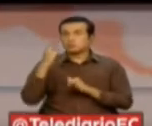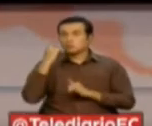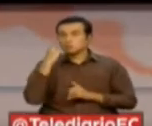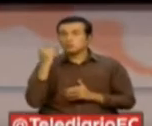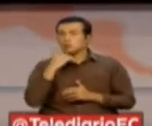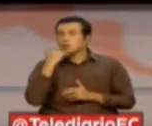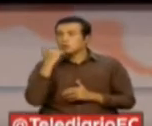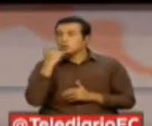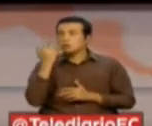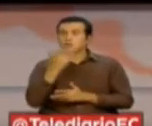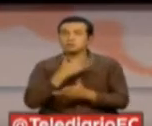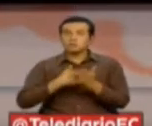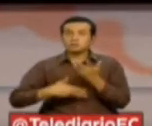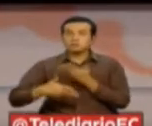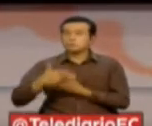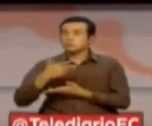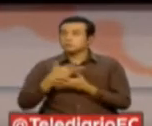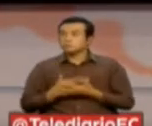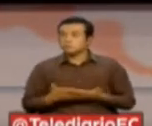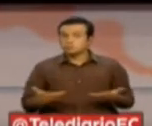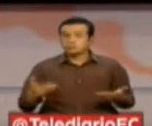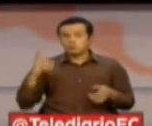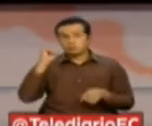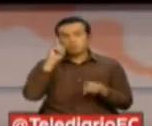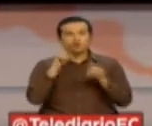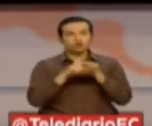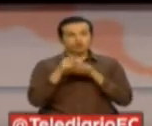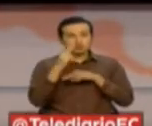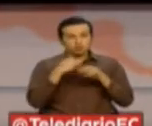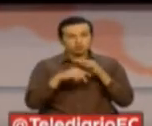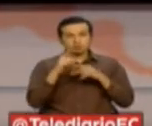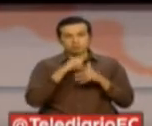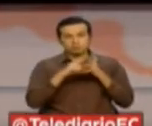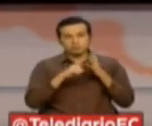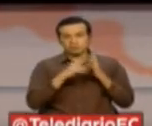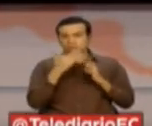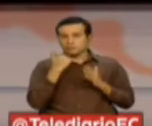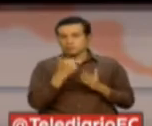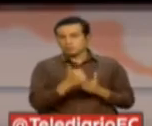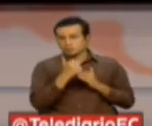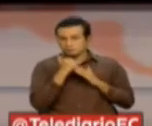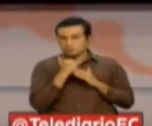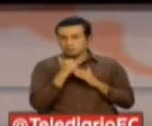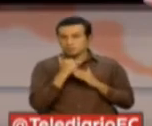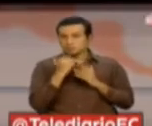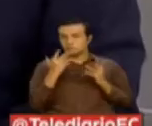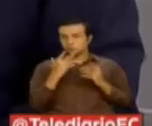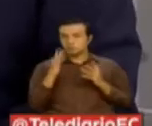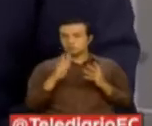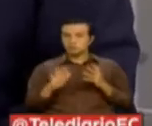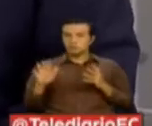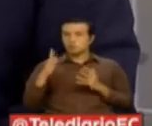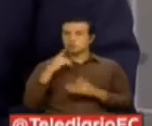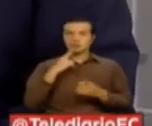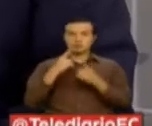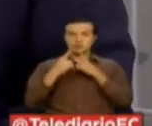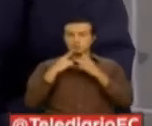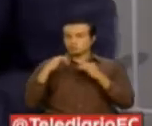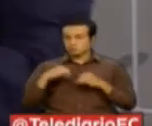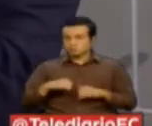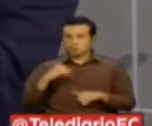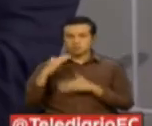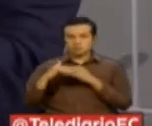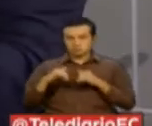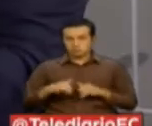mecanismos como acuerdos comerciales y otros mecanismos que mejoren la competitividad dura del país en todo caso el diálogo sigue